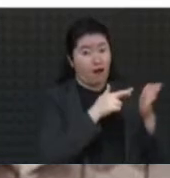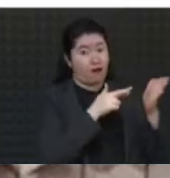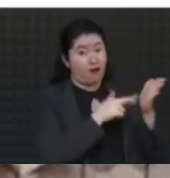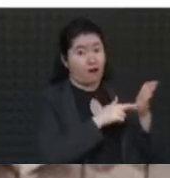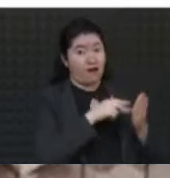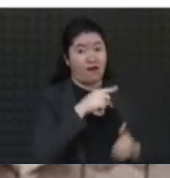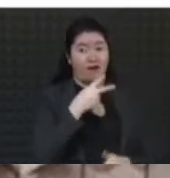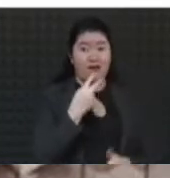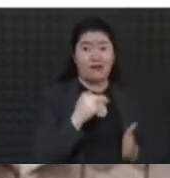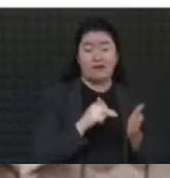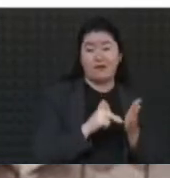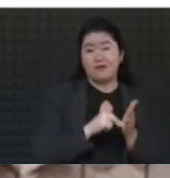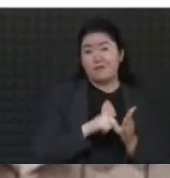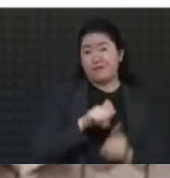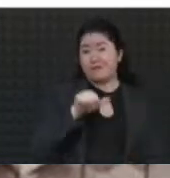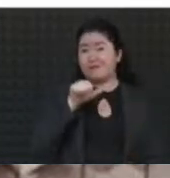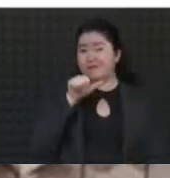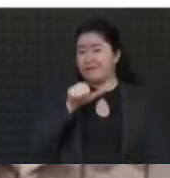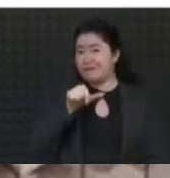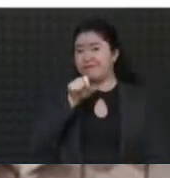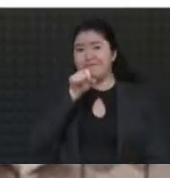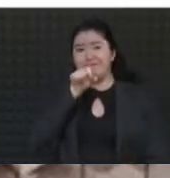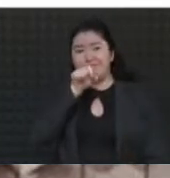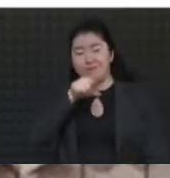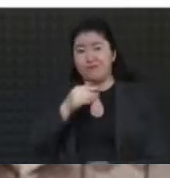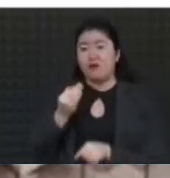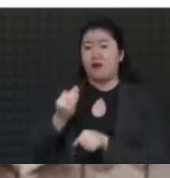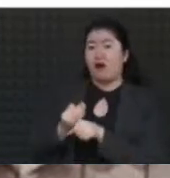las normas técnicas complementarias actuales.